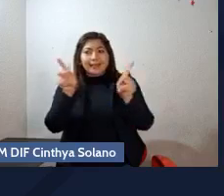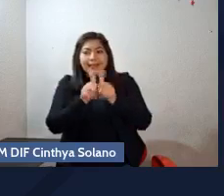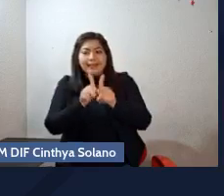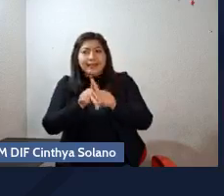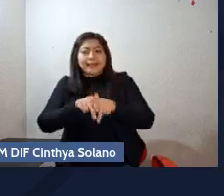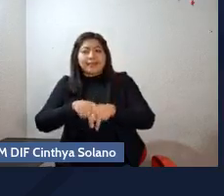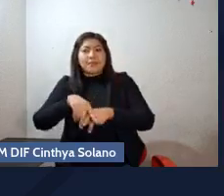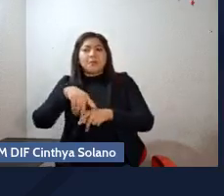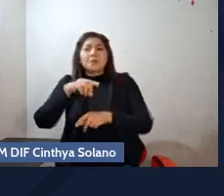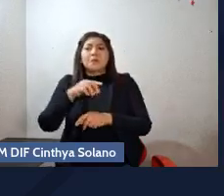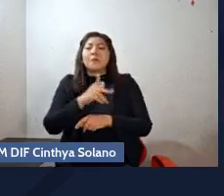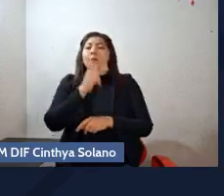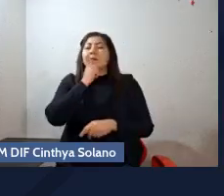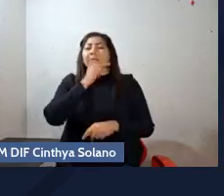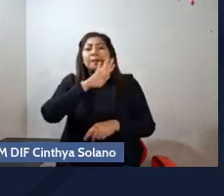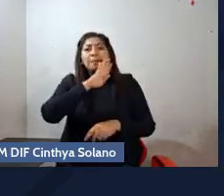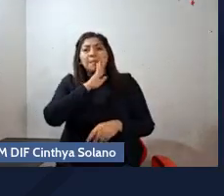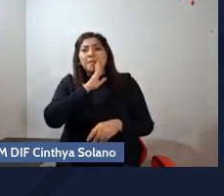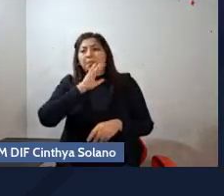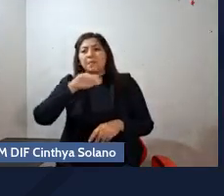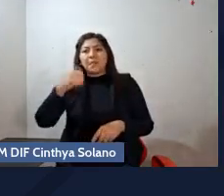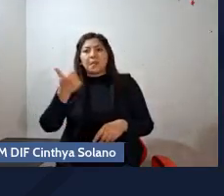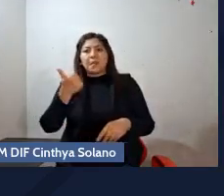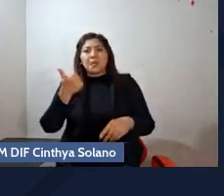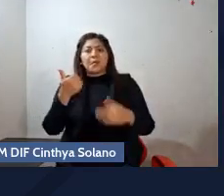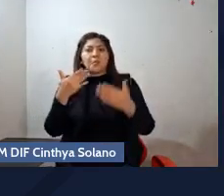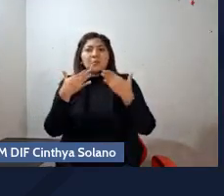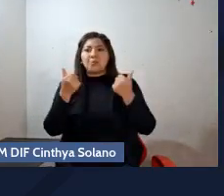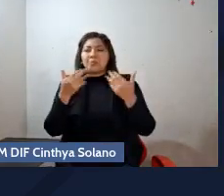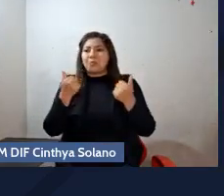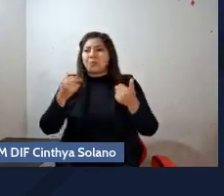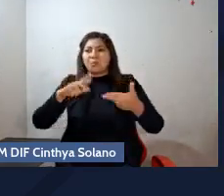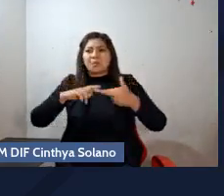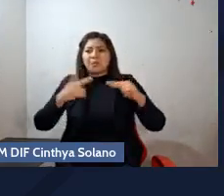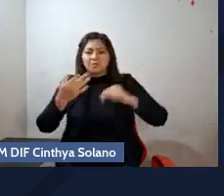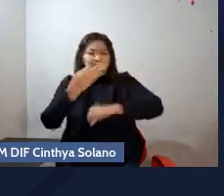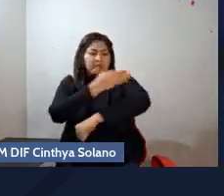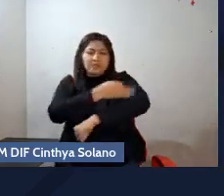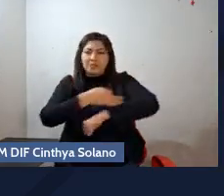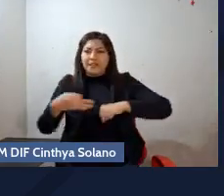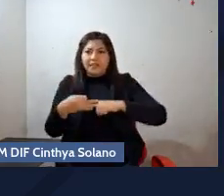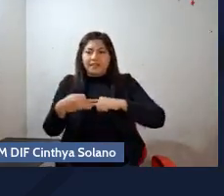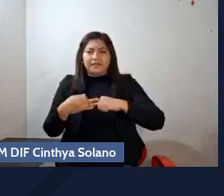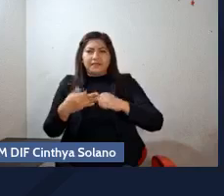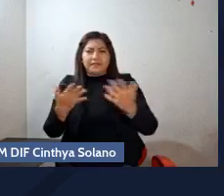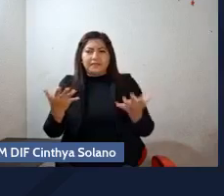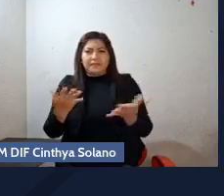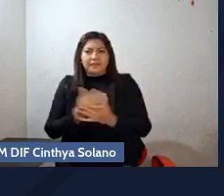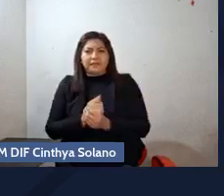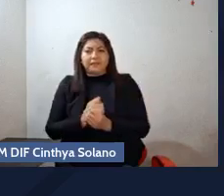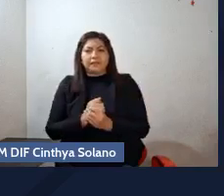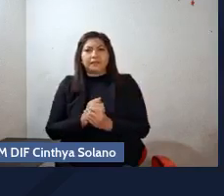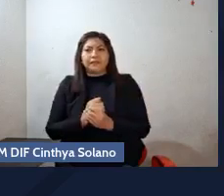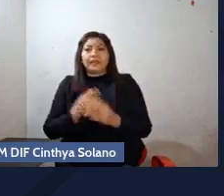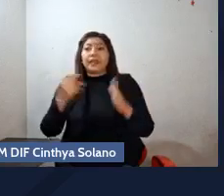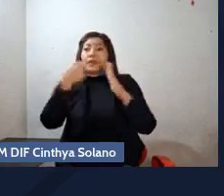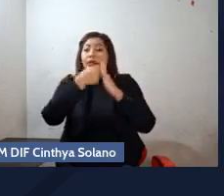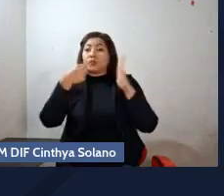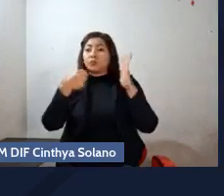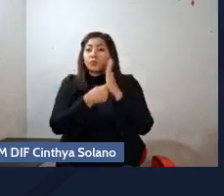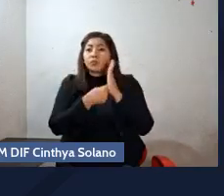terceras personas en las cuales no tengan una relación familiar. Ahí encontramos testamentos en los cuales se les deja